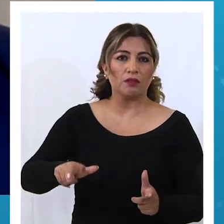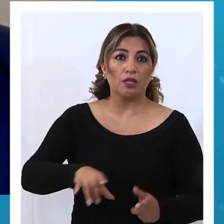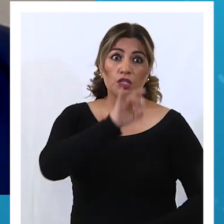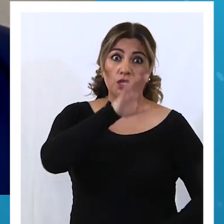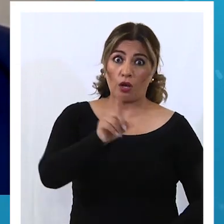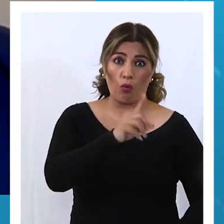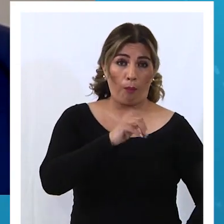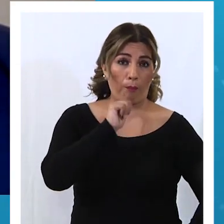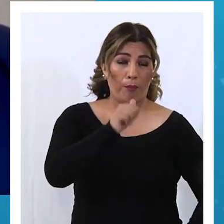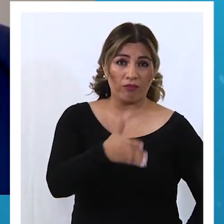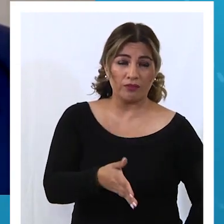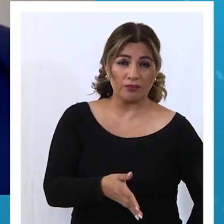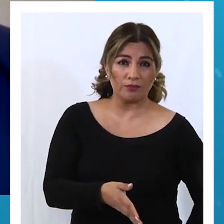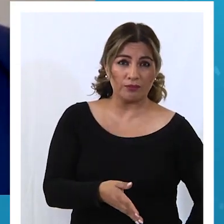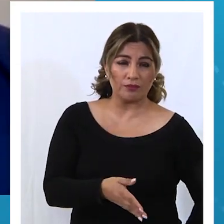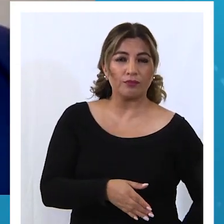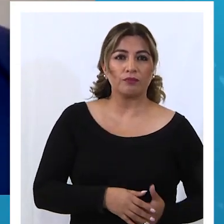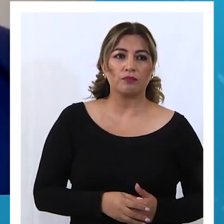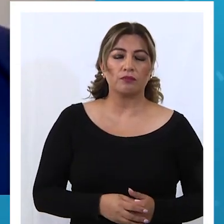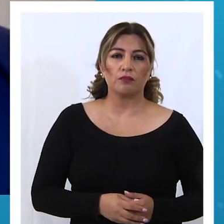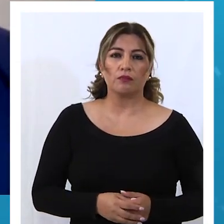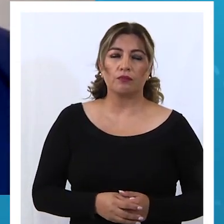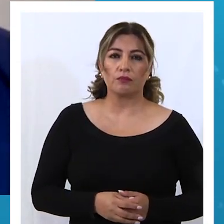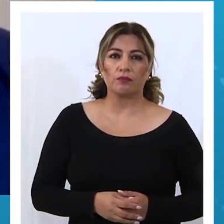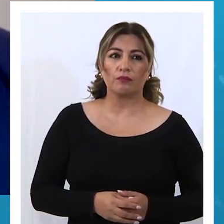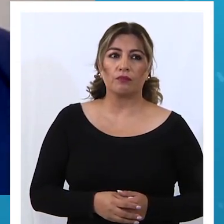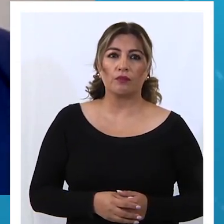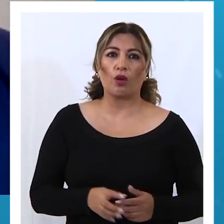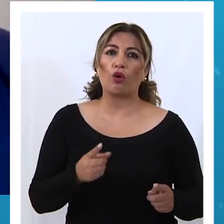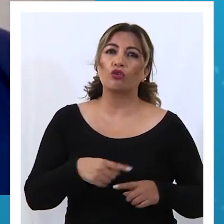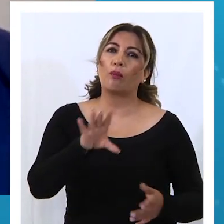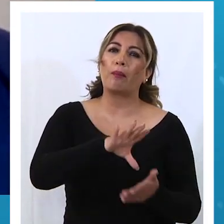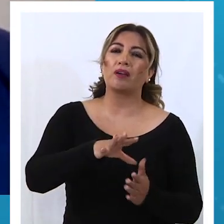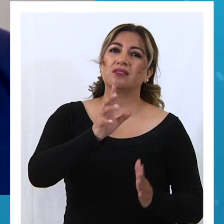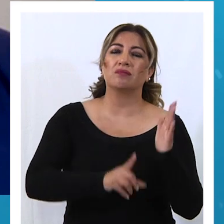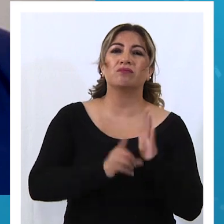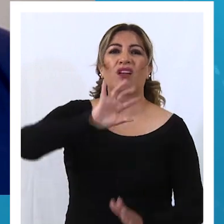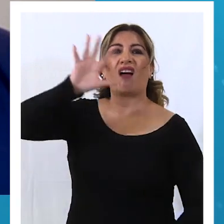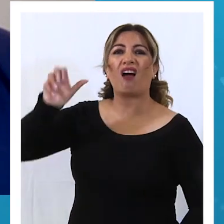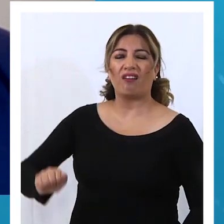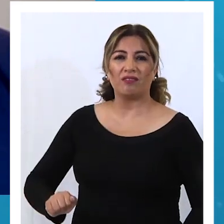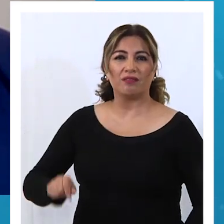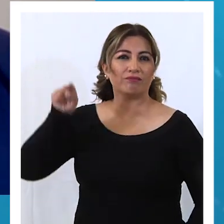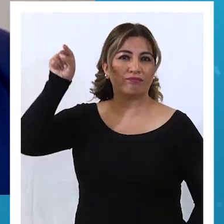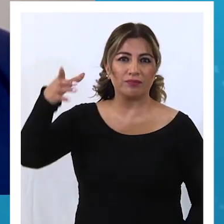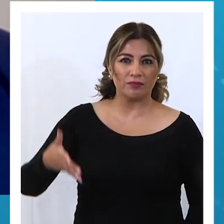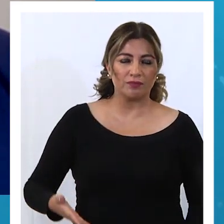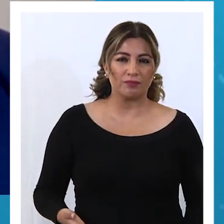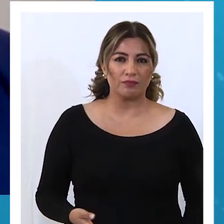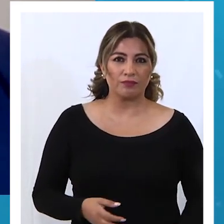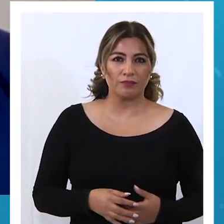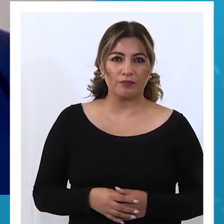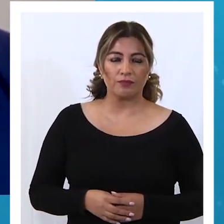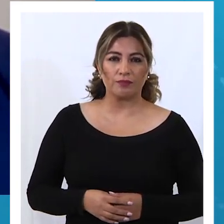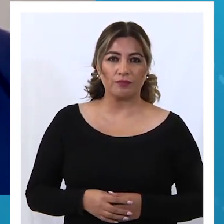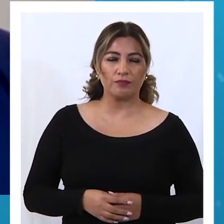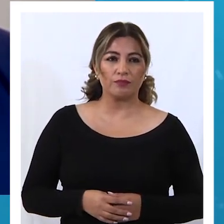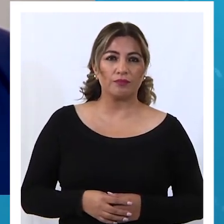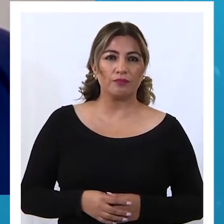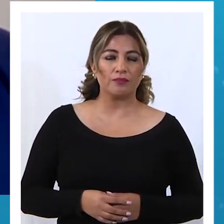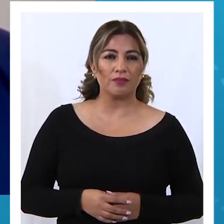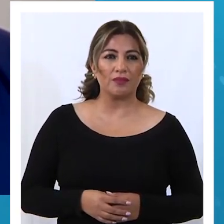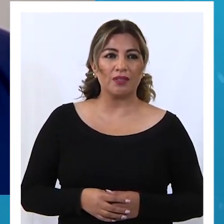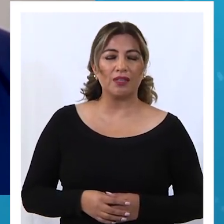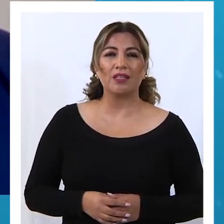no es pobre como países menos desarrollados de África o de Asia o incluso de Centroamérica.